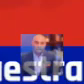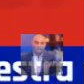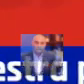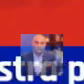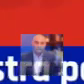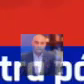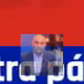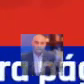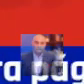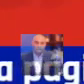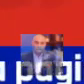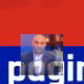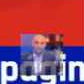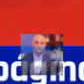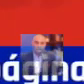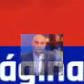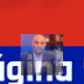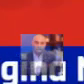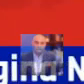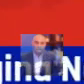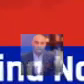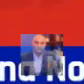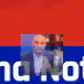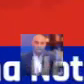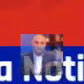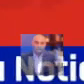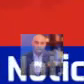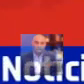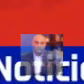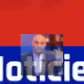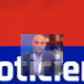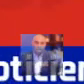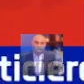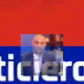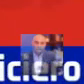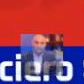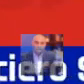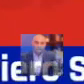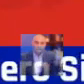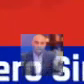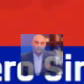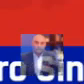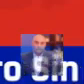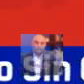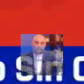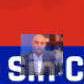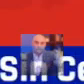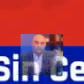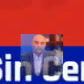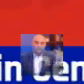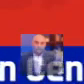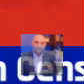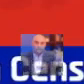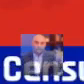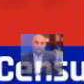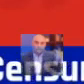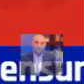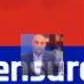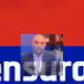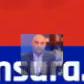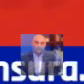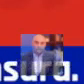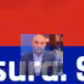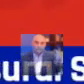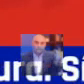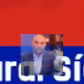crea que en efecto no se está haciendo nada por los programas, en los programas sociales,